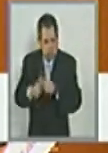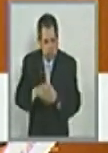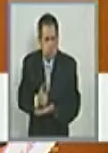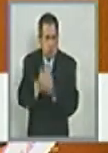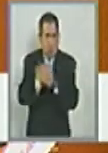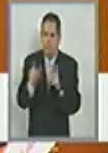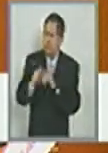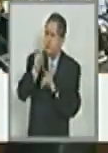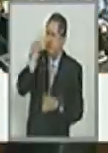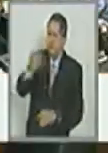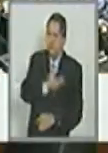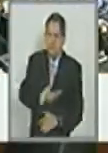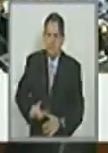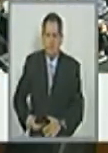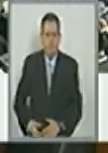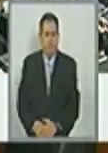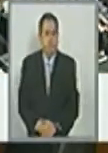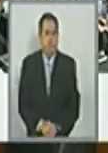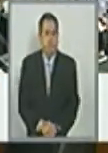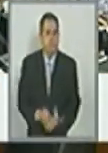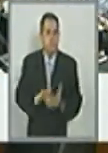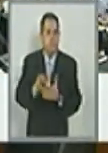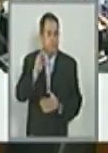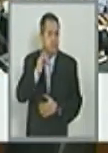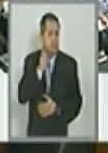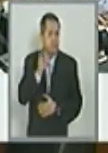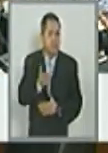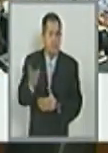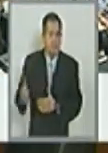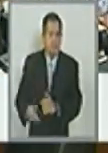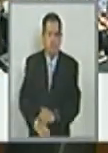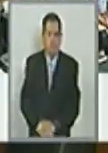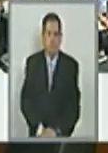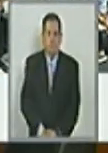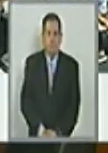señor presidente. Muchas gracias, señora diputada.